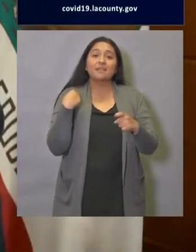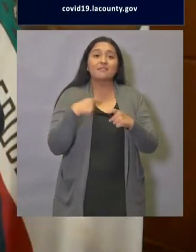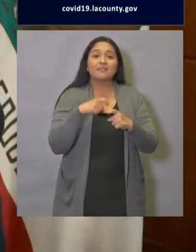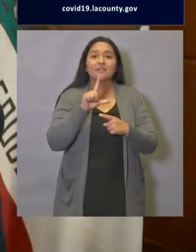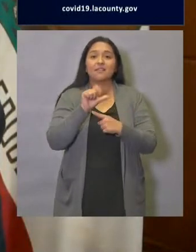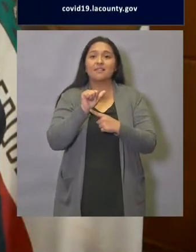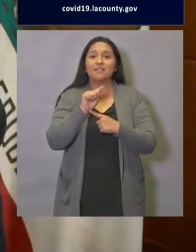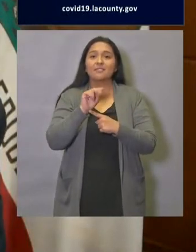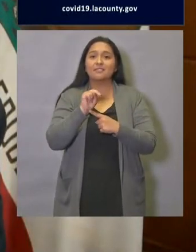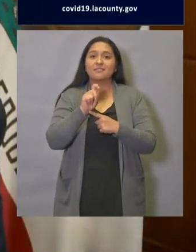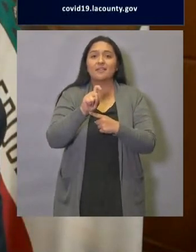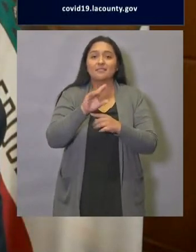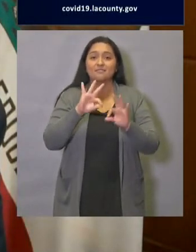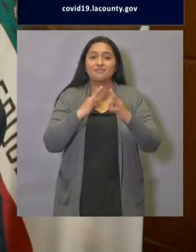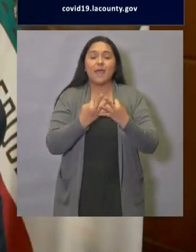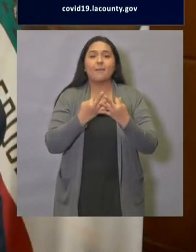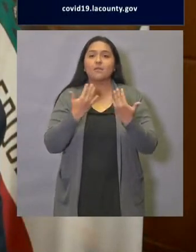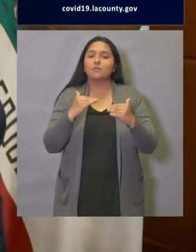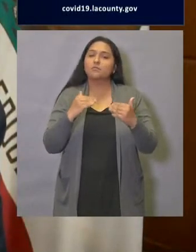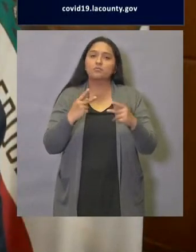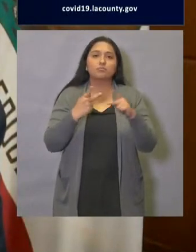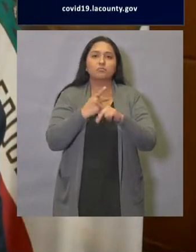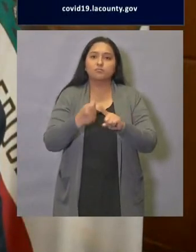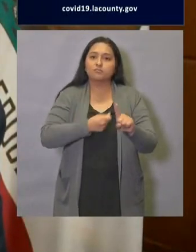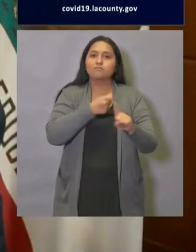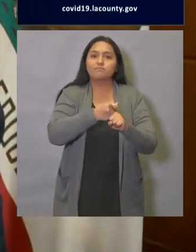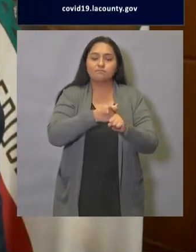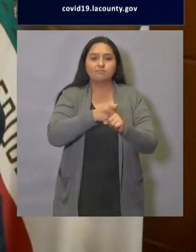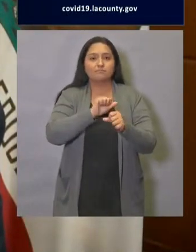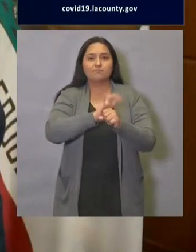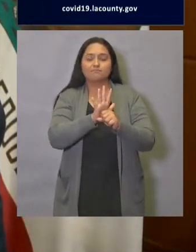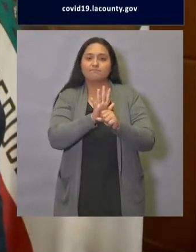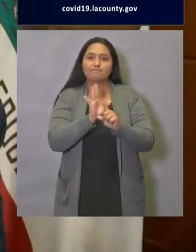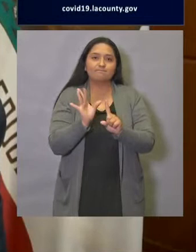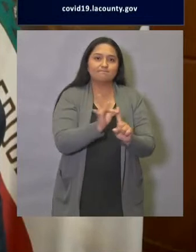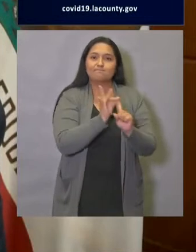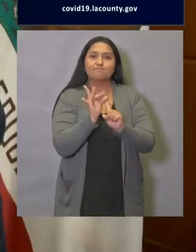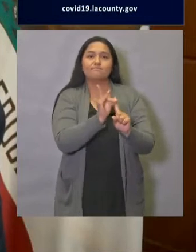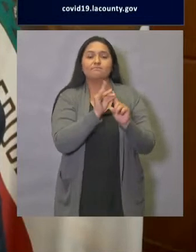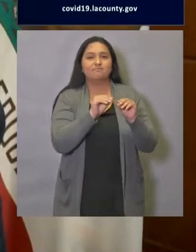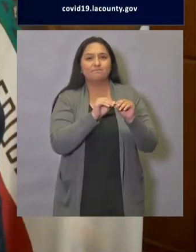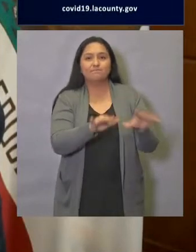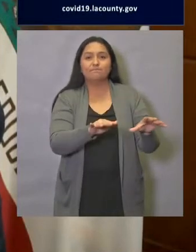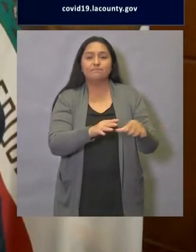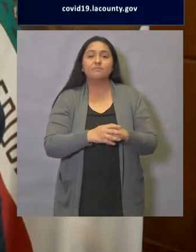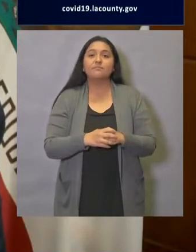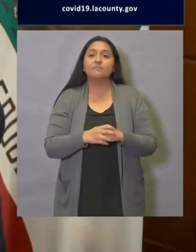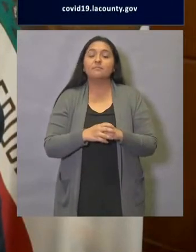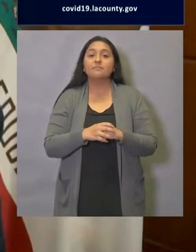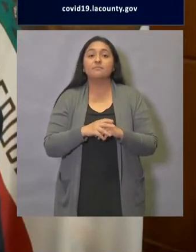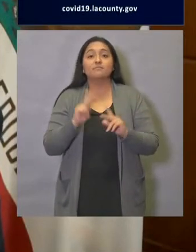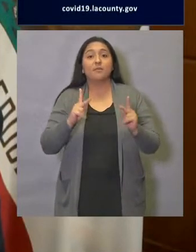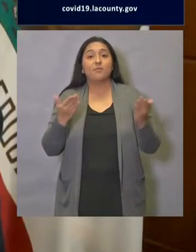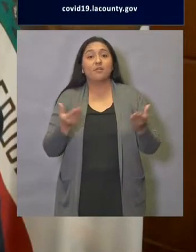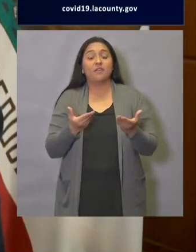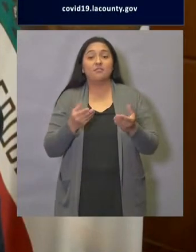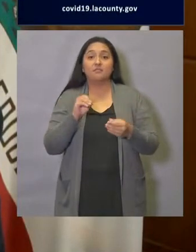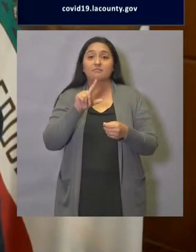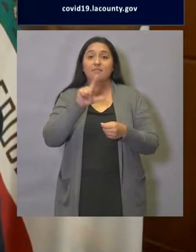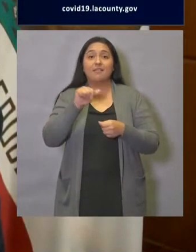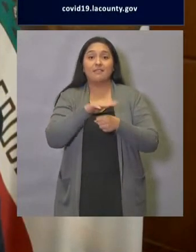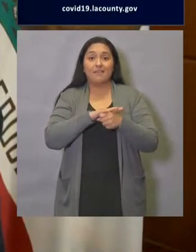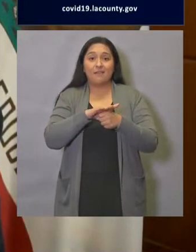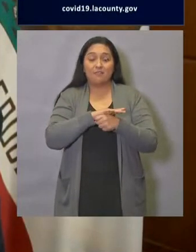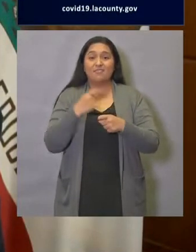siendo las más afectadas por esta crisis. Los residentes de Latinx en el condado están muriendo